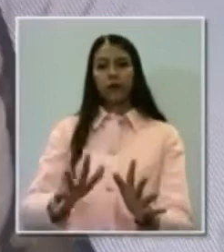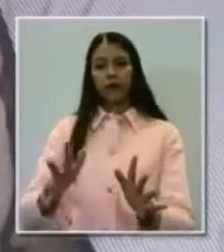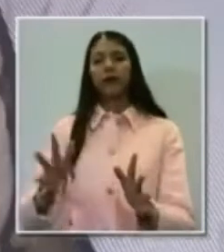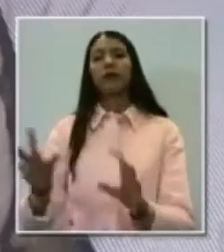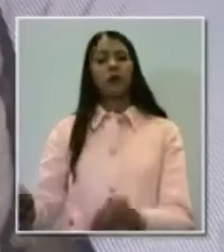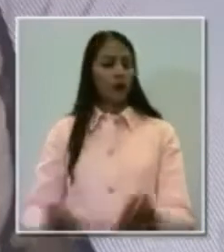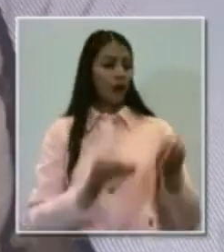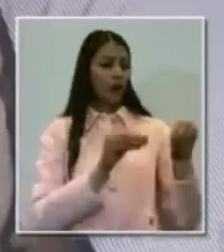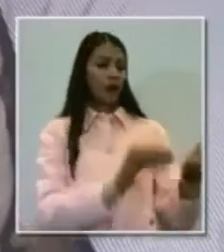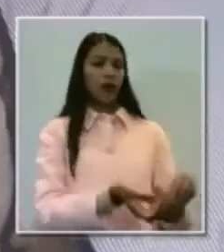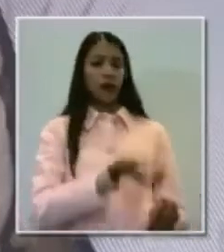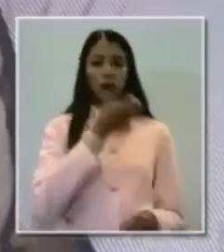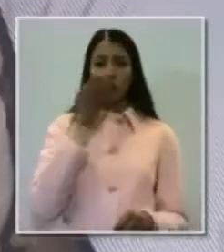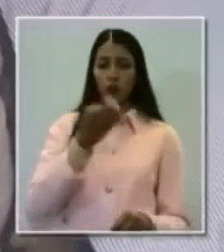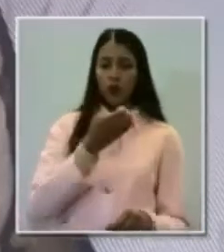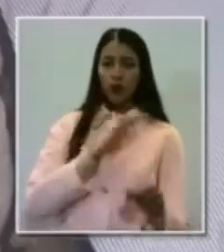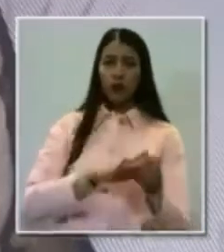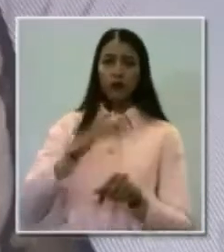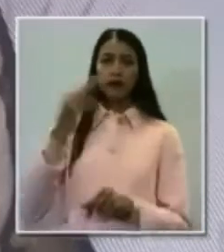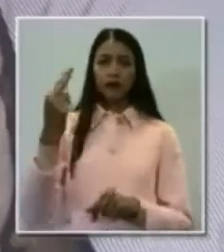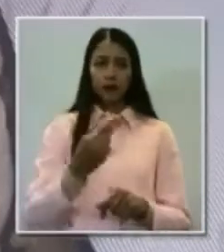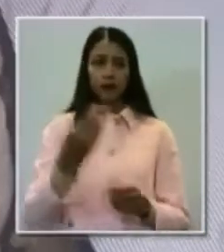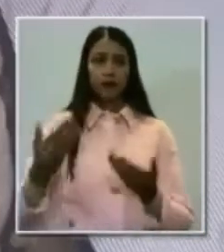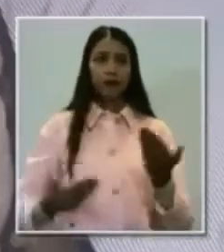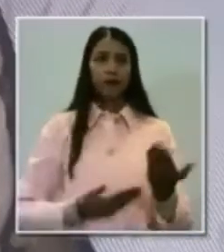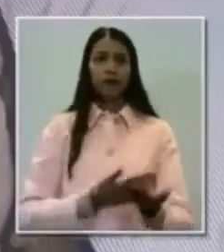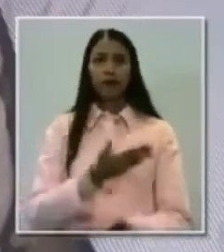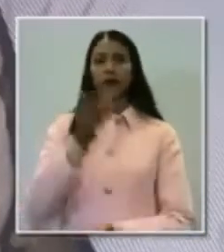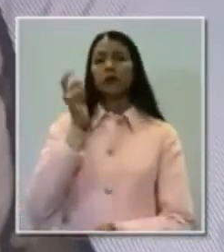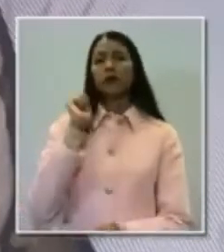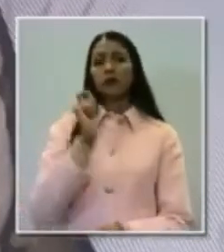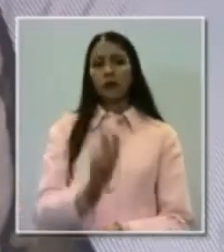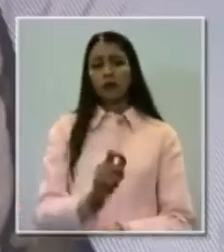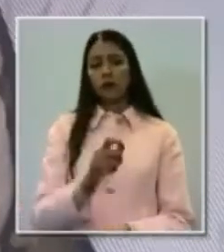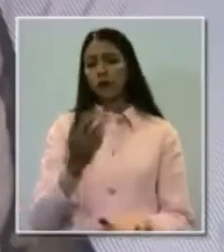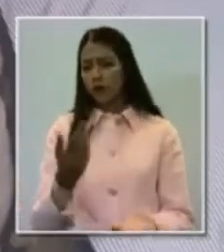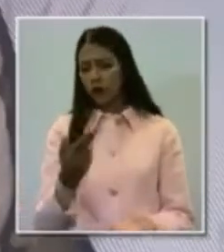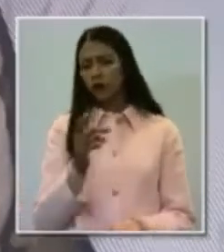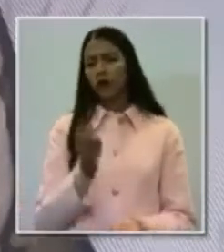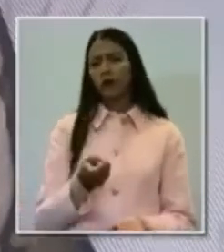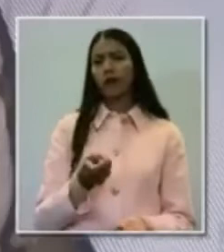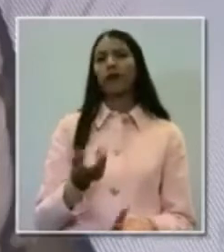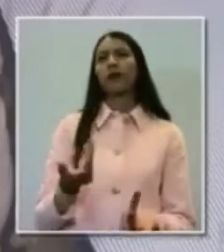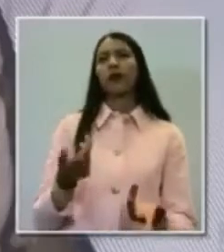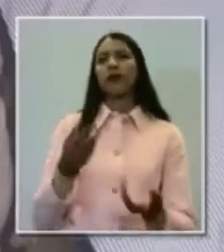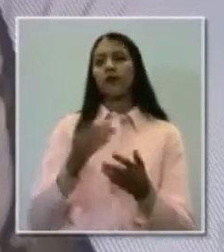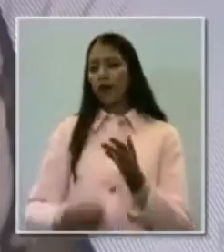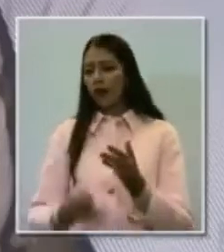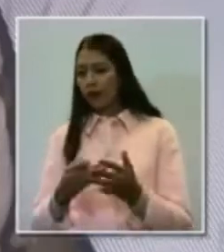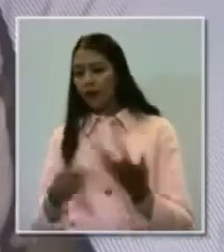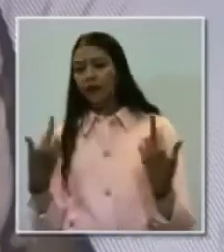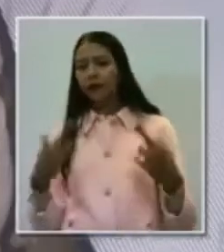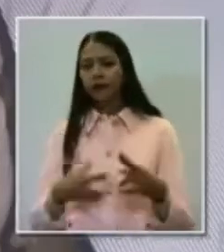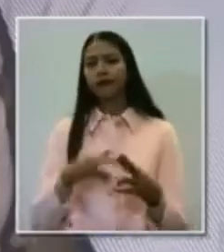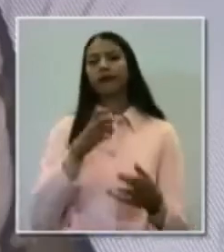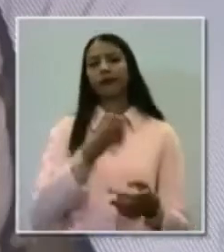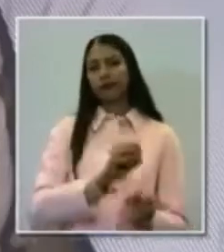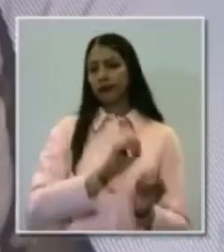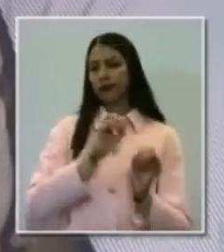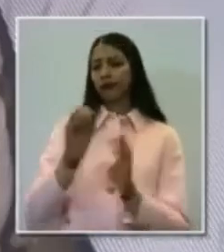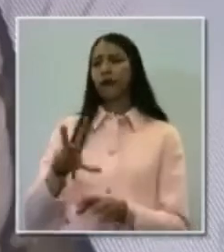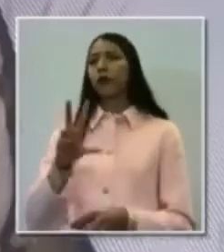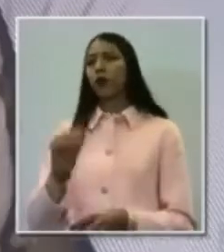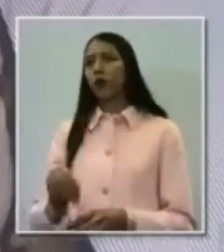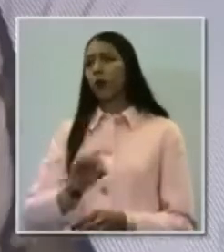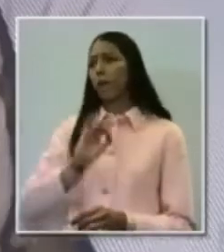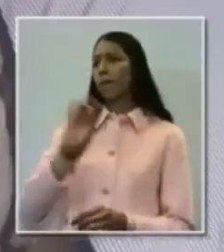a las escuelas de acuerdo a la necesidad del servicio. ¿Qué quiere decir la necesidad del servicio? Pues donde hagan falta los maestros, ¿sí? No vamos